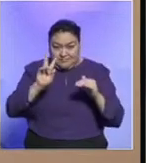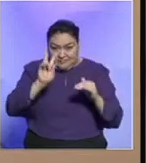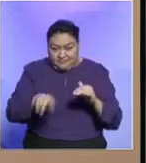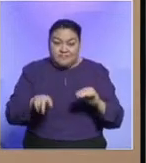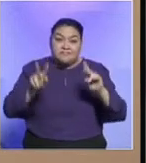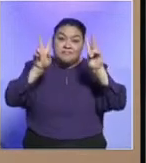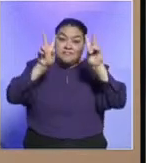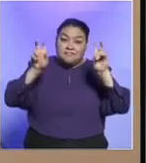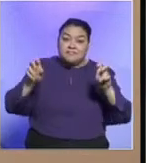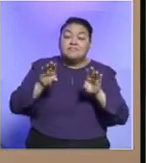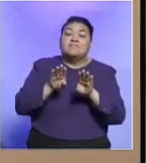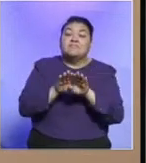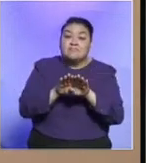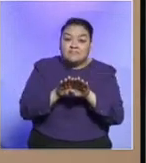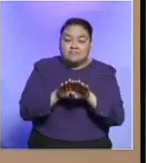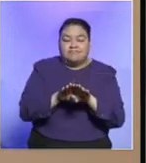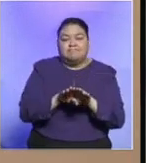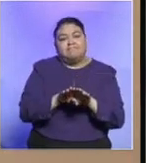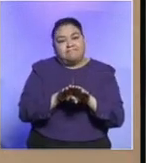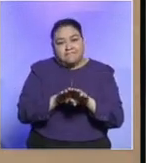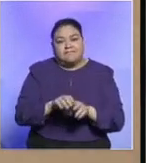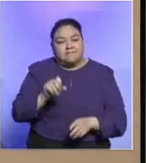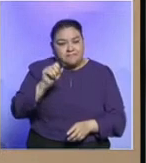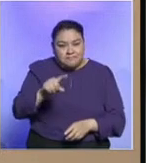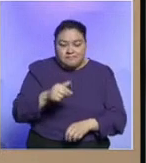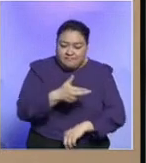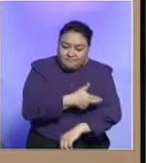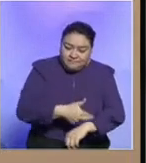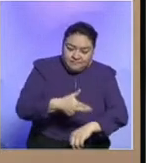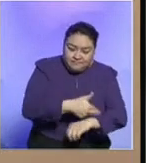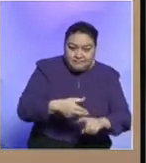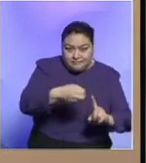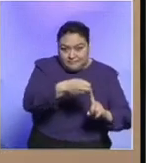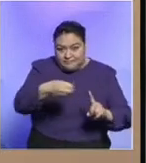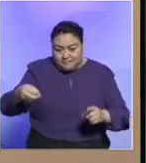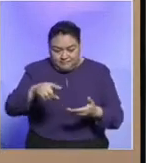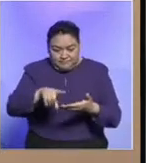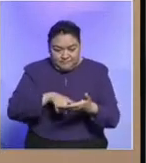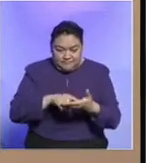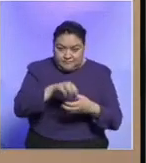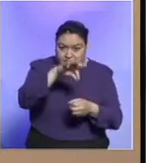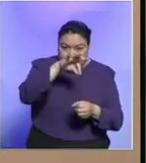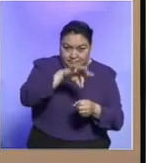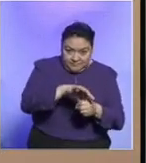por supuesto, a lo que es la realización de un proceso electoral